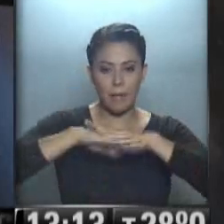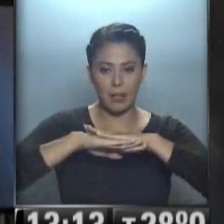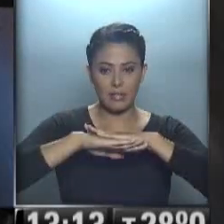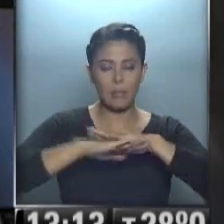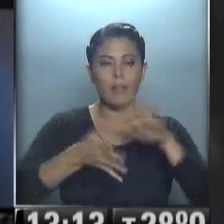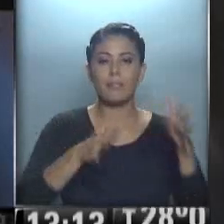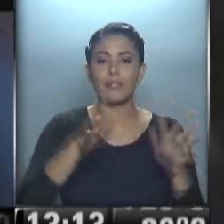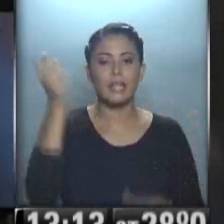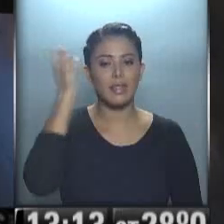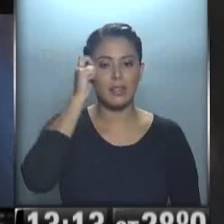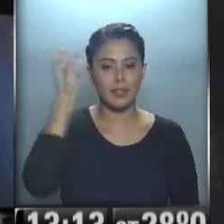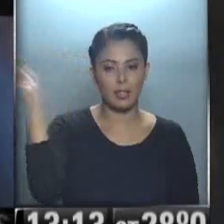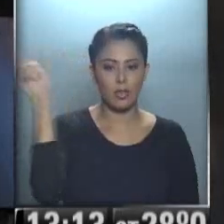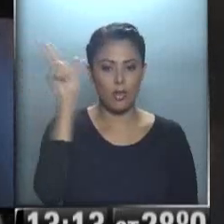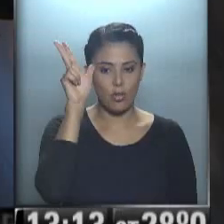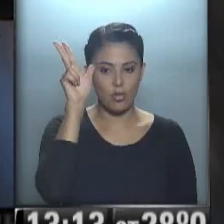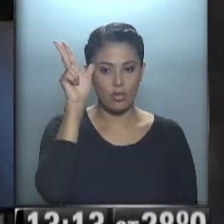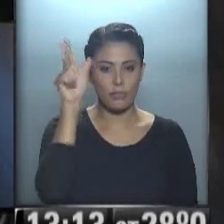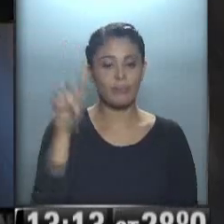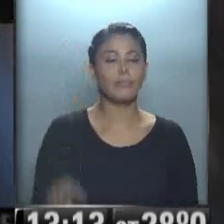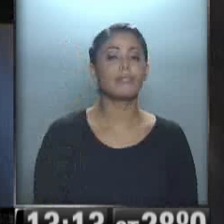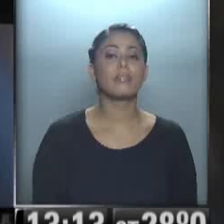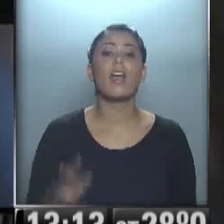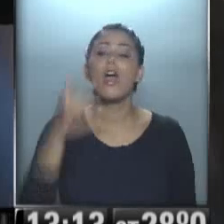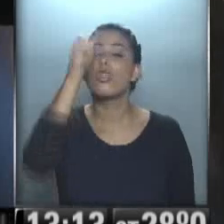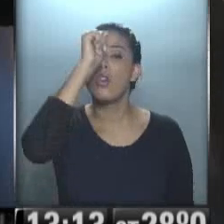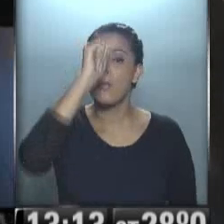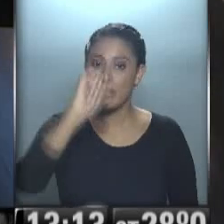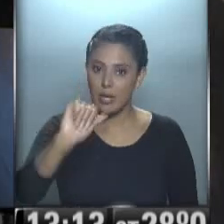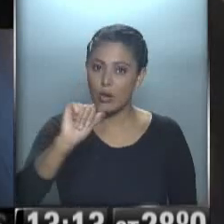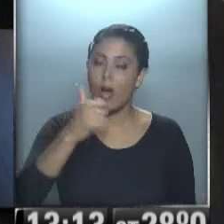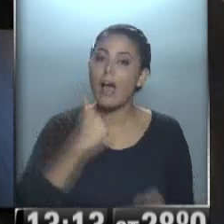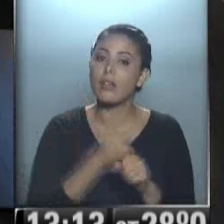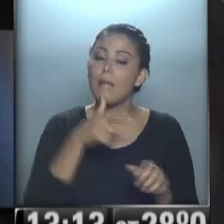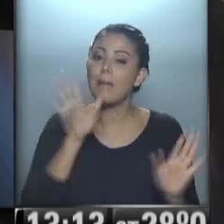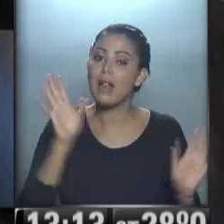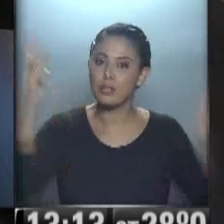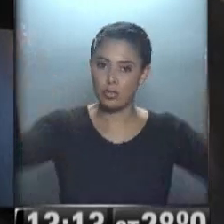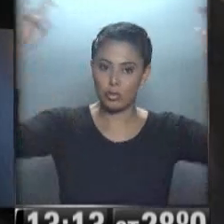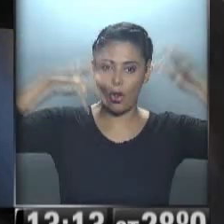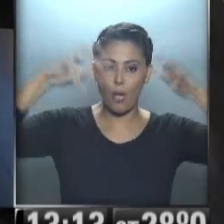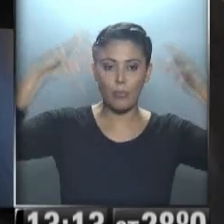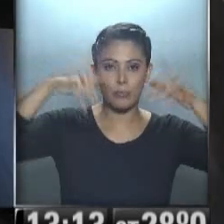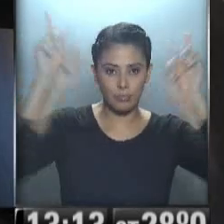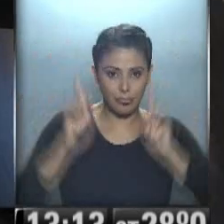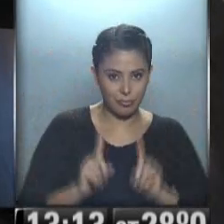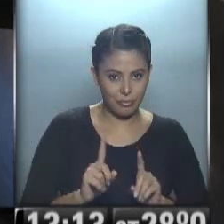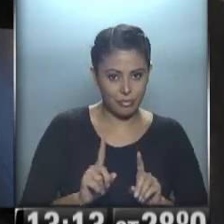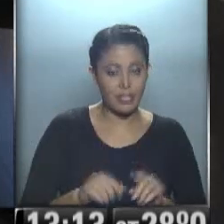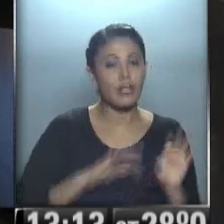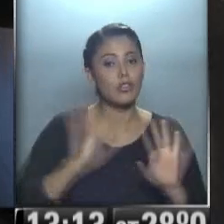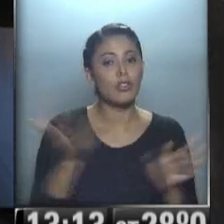del orden de los 38 graditos. El domingo, en principio, llegarían los chaparrones y las tormentas.